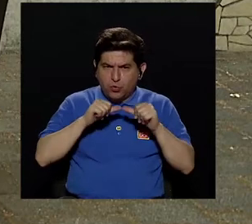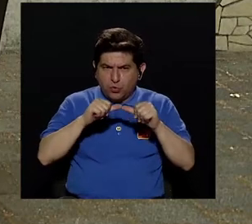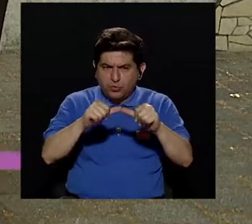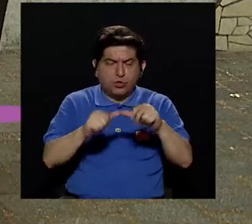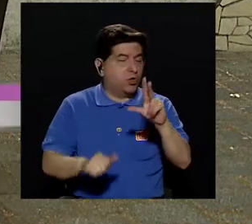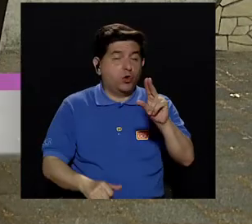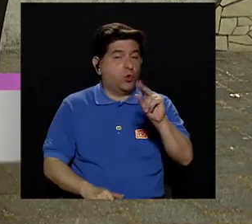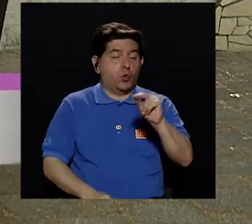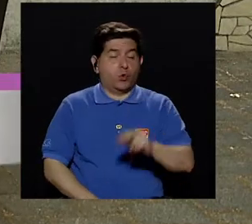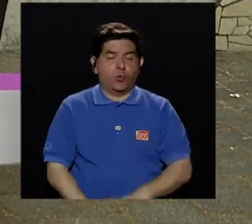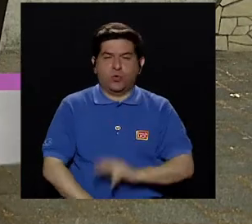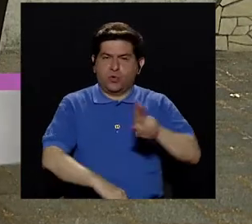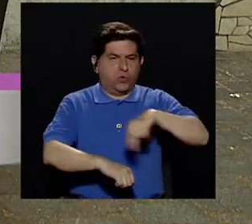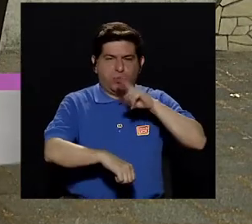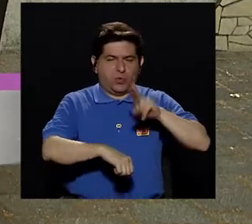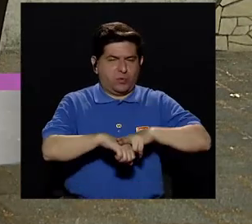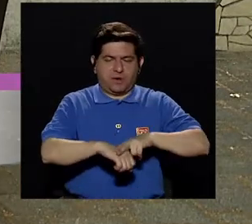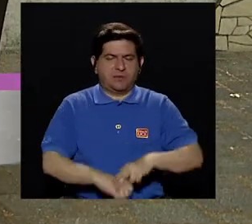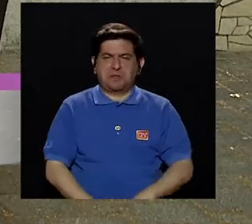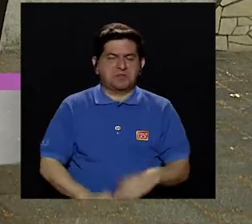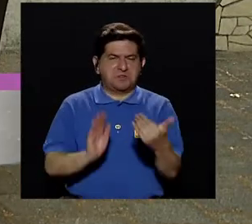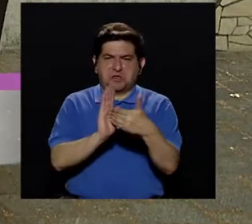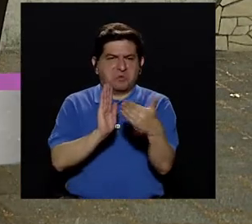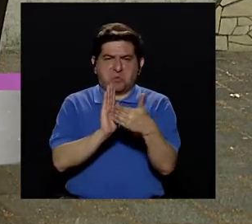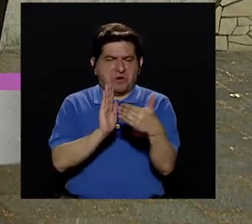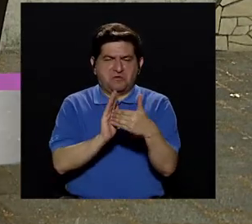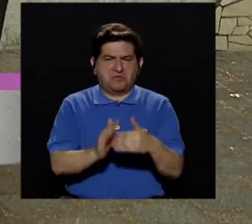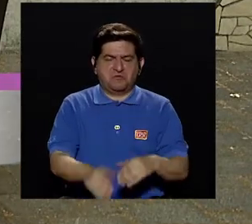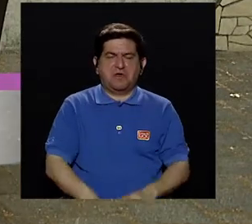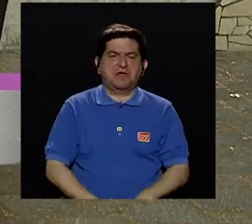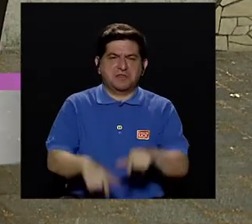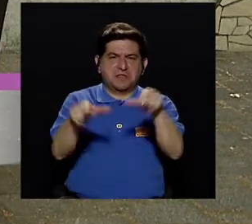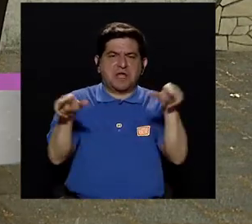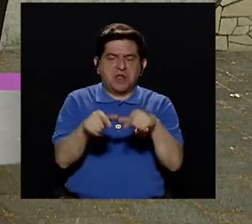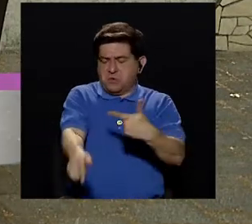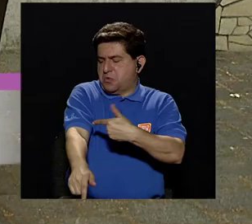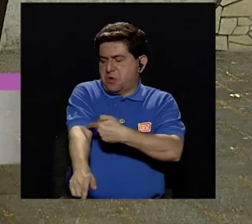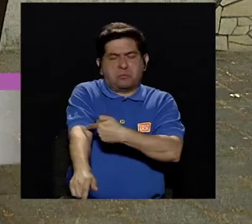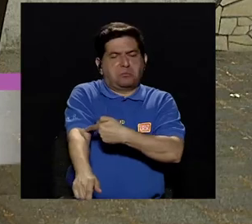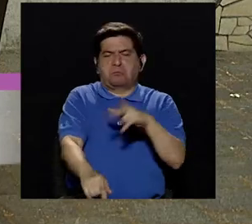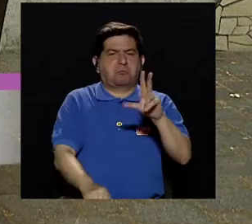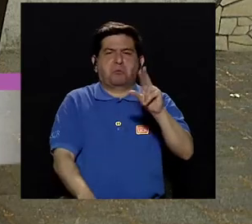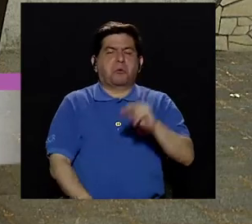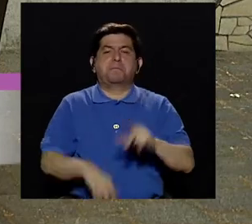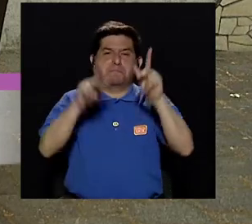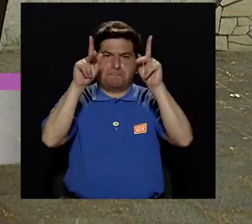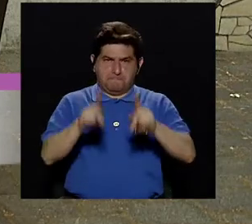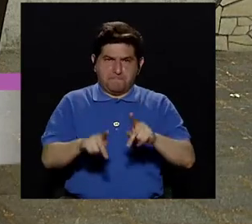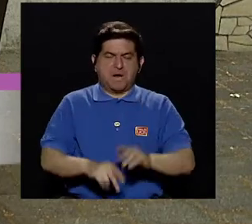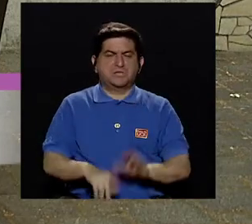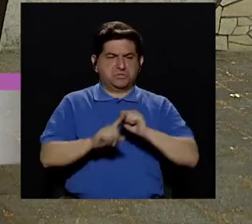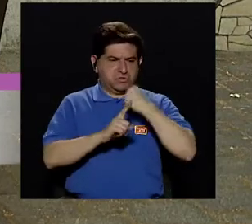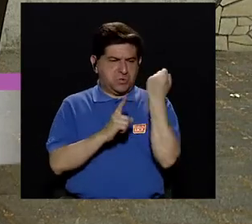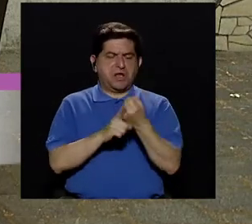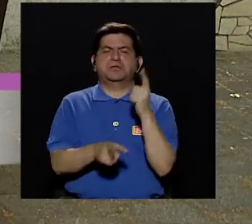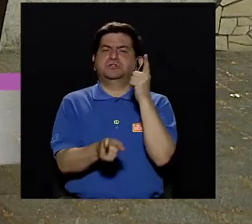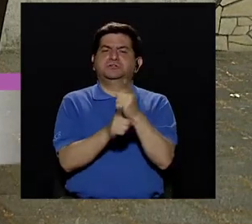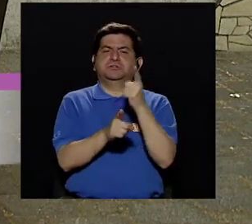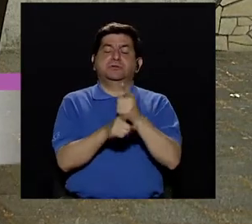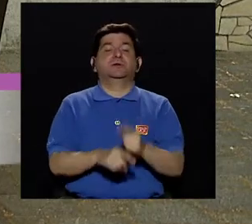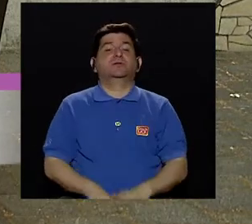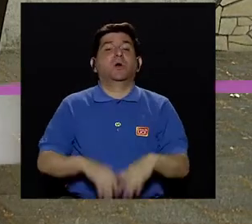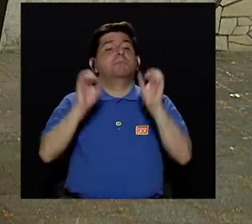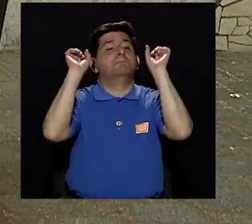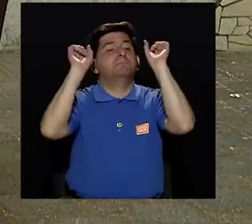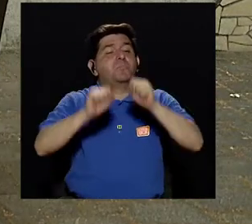persistente? No, como le digo, regularmente tampoco queda ninguna molestia a nivel de donde se hizo la punzadita. Realmente la persona sale en condiciones óptimas.